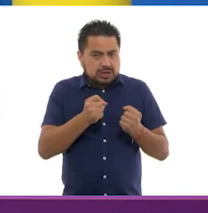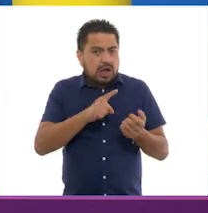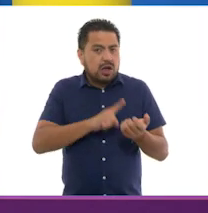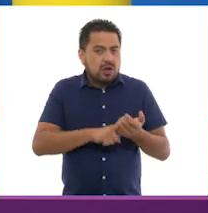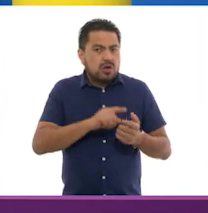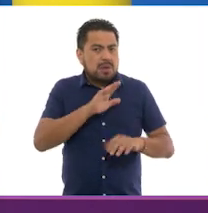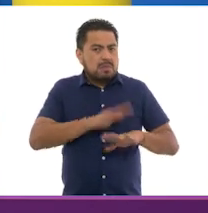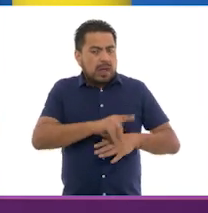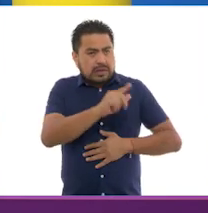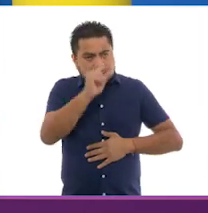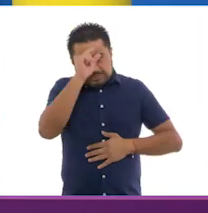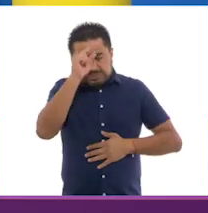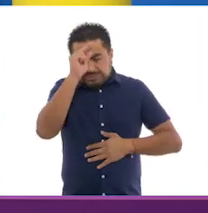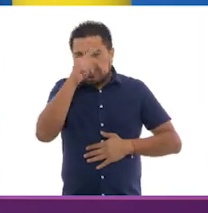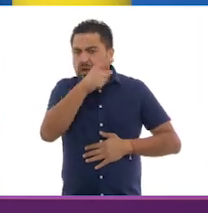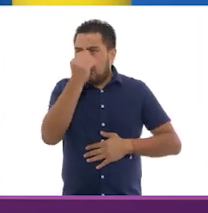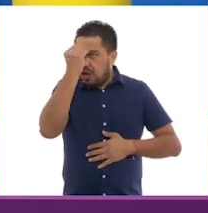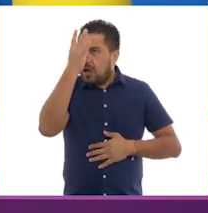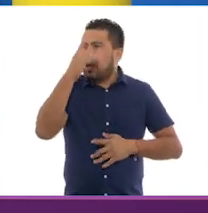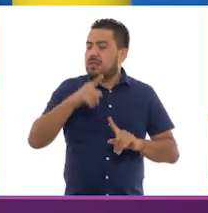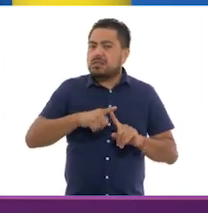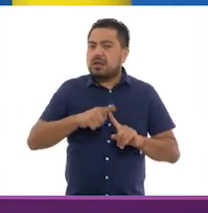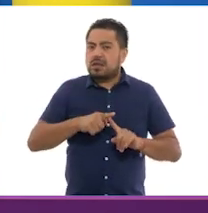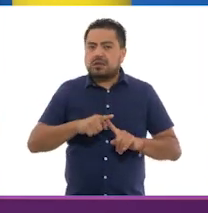aplicada desde pequeñita y olvidar la tarea